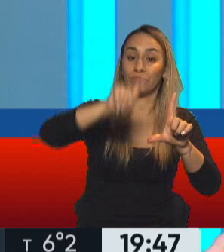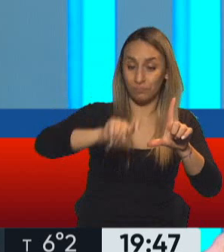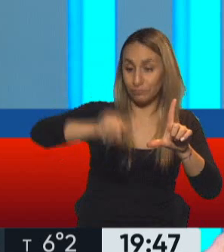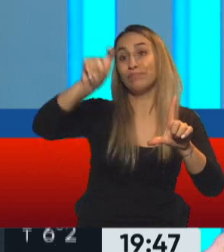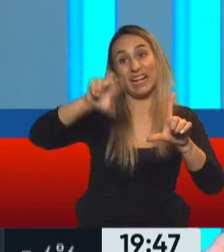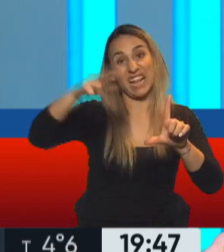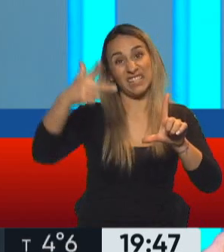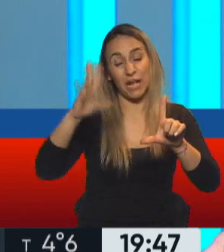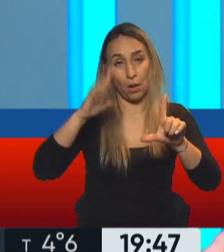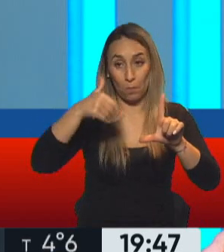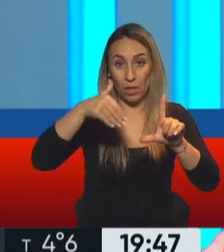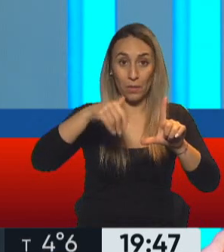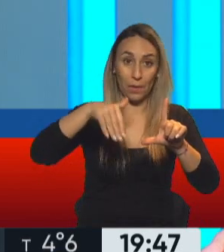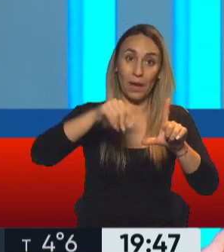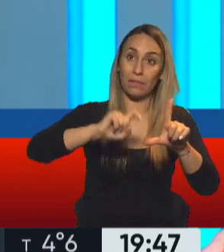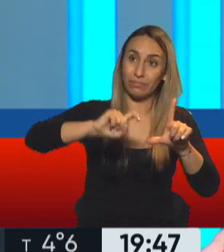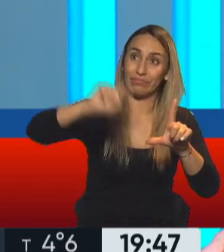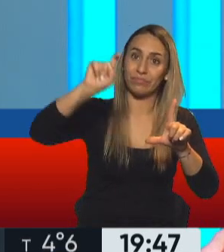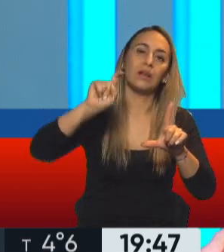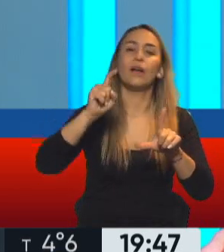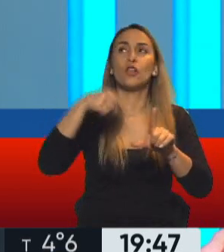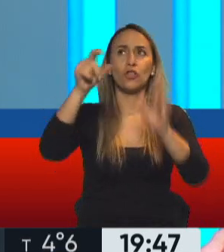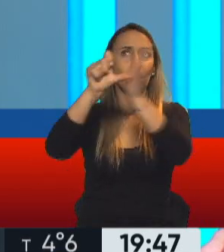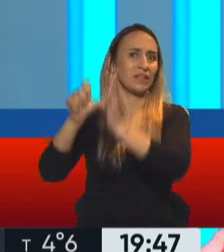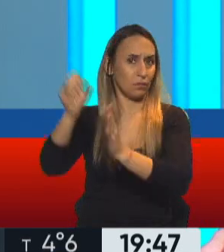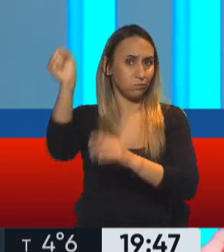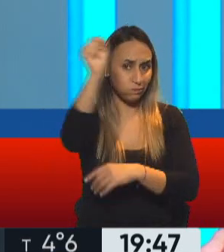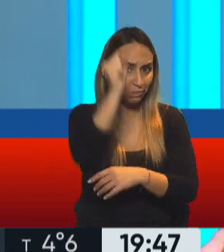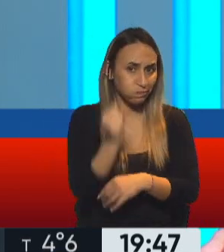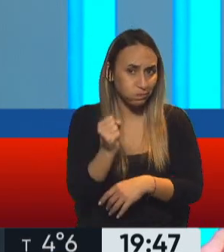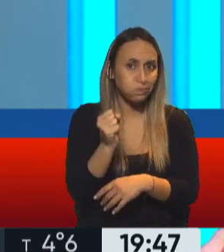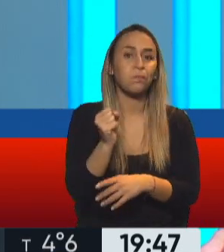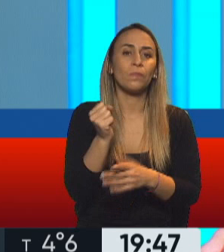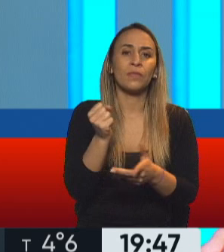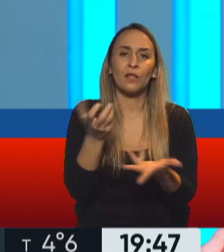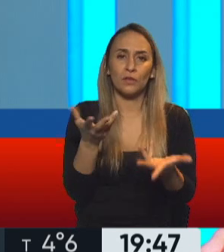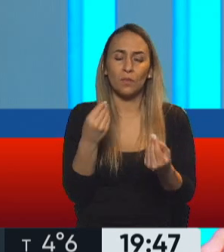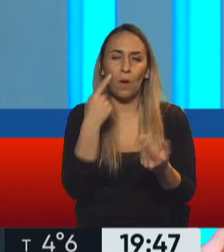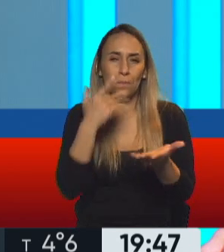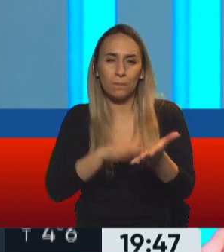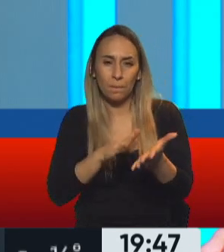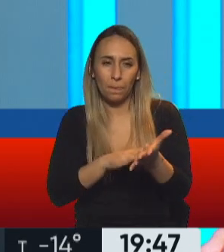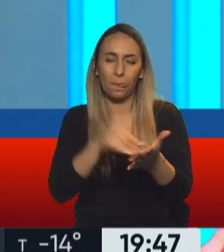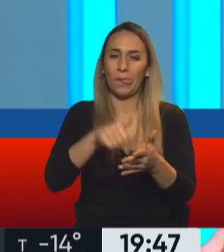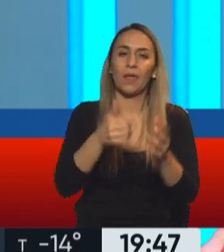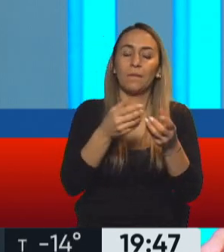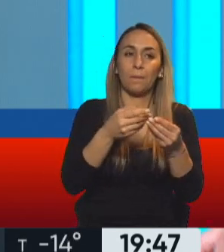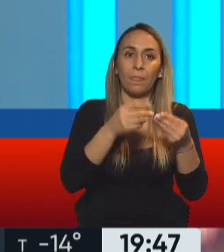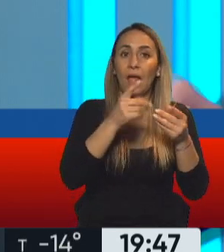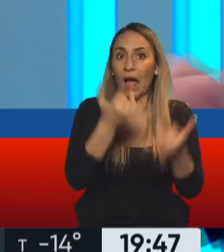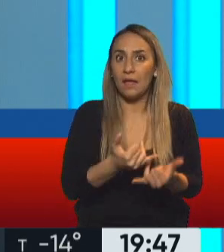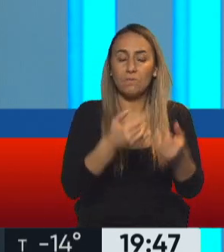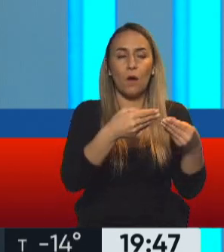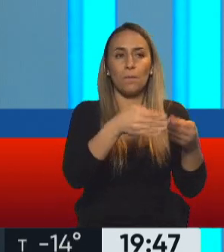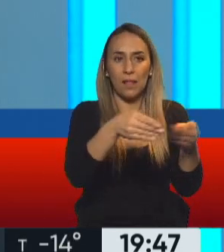ocurrido en nuestros países, o está ocurriendo en otros países, como para tener una noción, se van ampliando actividades. Estamos hablando de una prueba piloto para el fútbol, estamos hablando de un pedido para ampliar